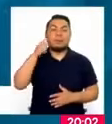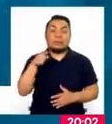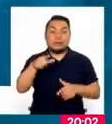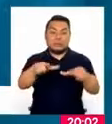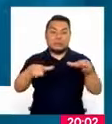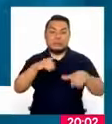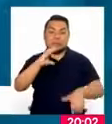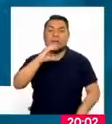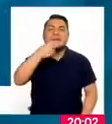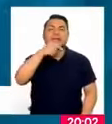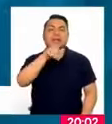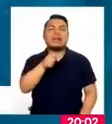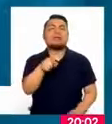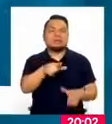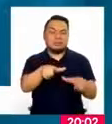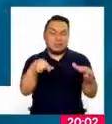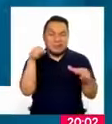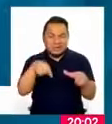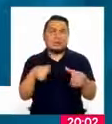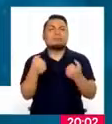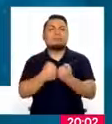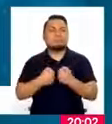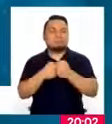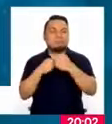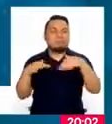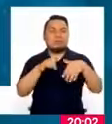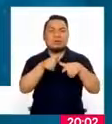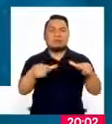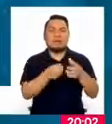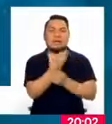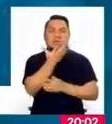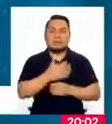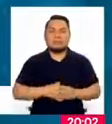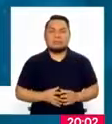Machala es el nuevo escenario de los hechos de violencia en la región Arequipa.